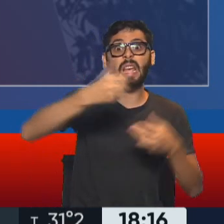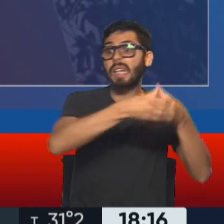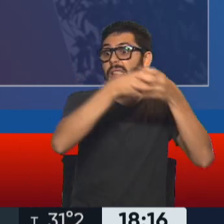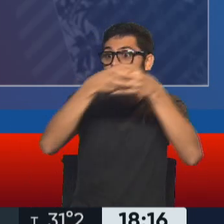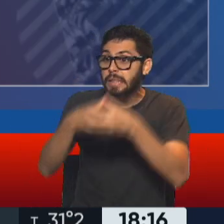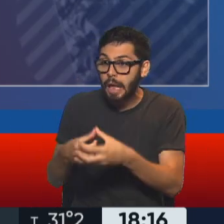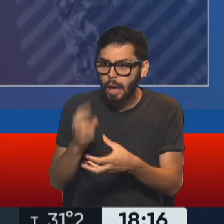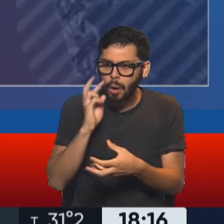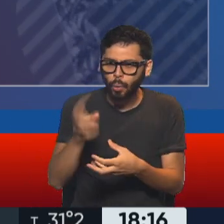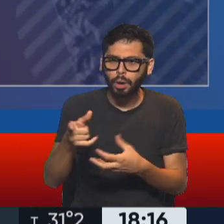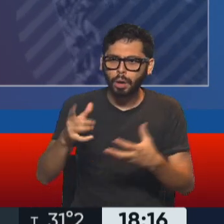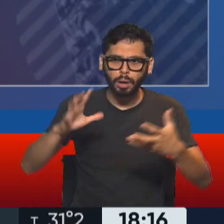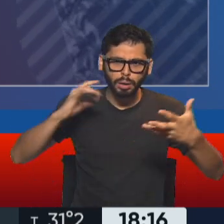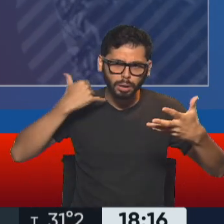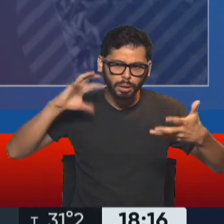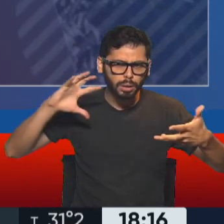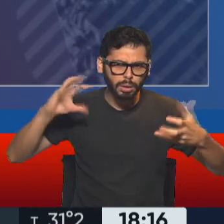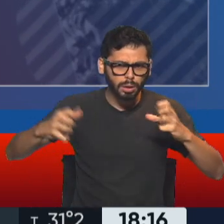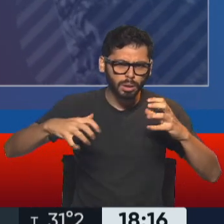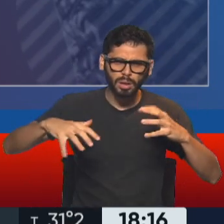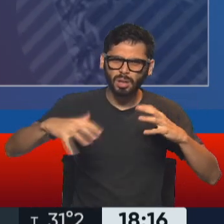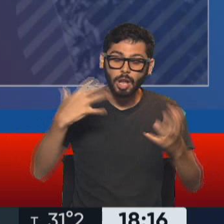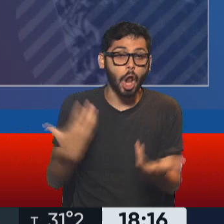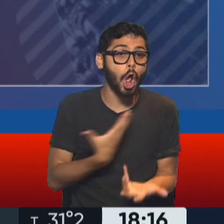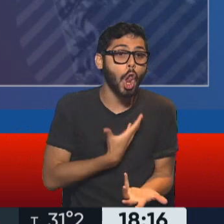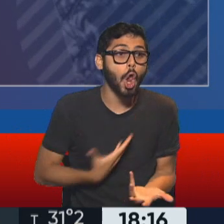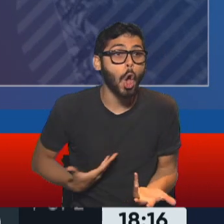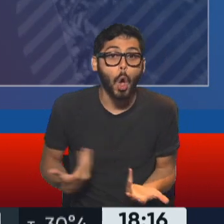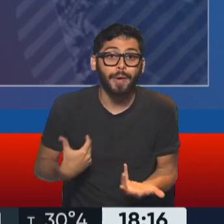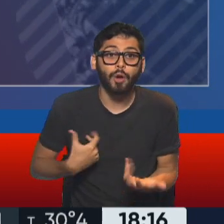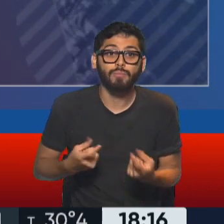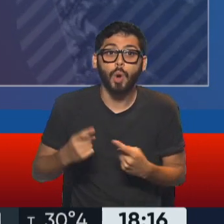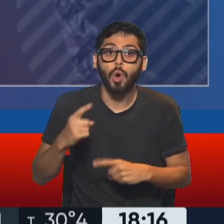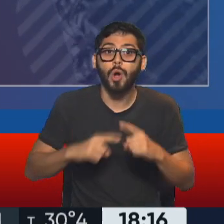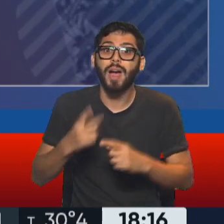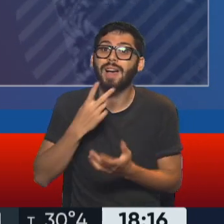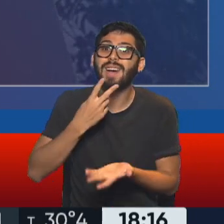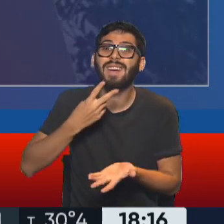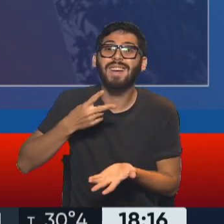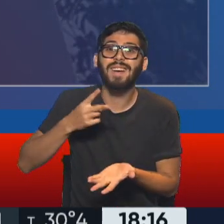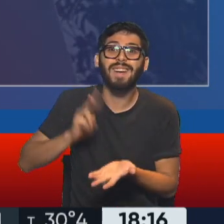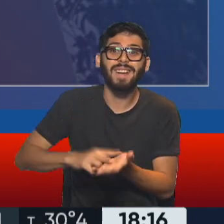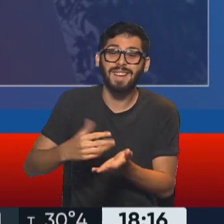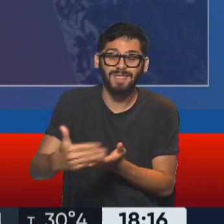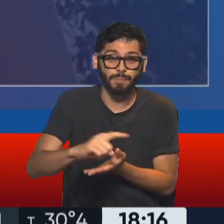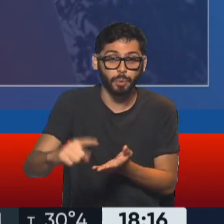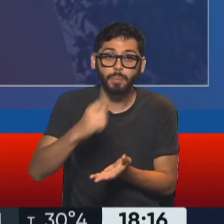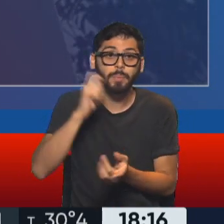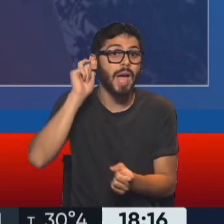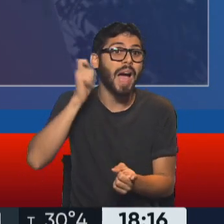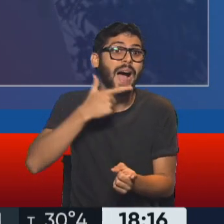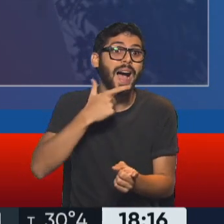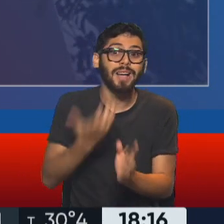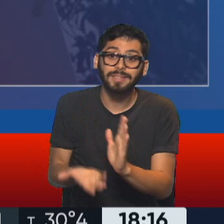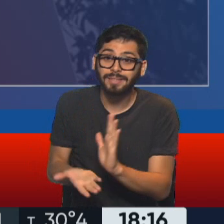un descalabro absoluto en el cual el gobierno ya ni siquiera podía aplicar su política tarifaria que tenía previsto, porque aumentar el gas en ese